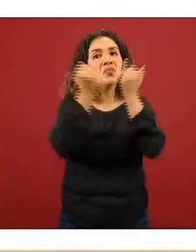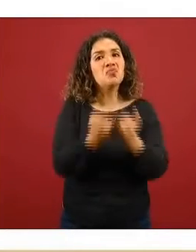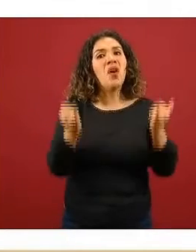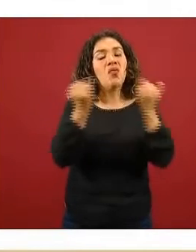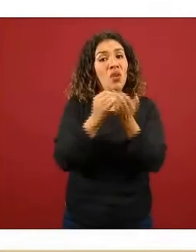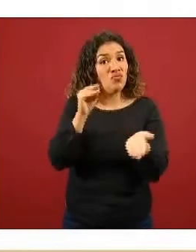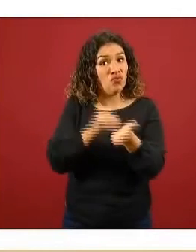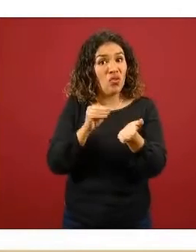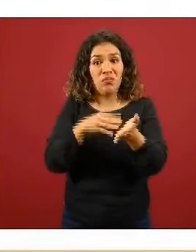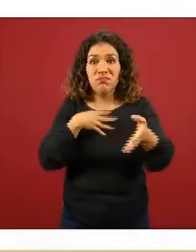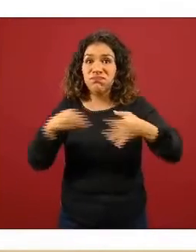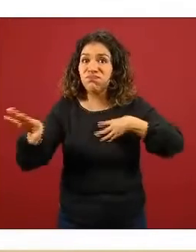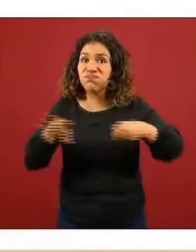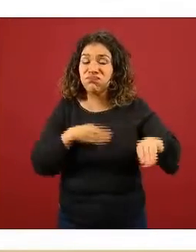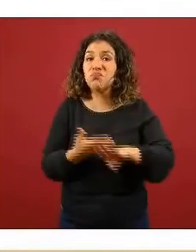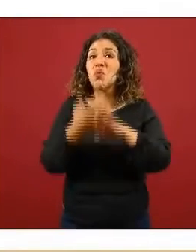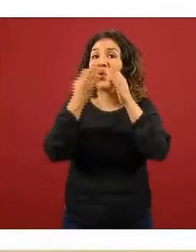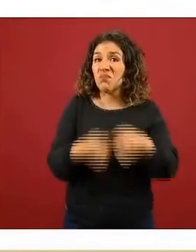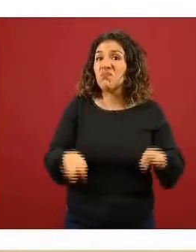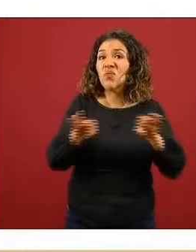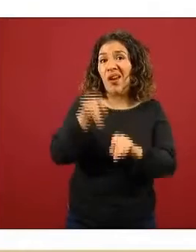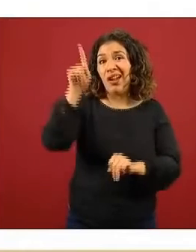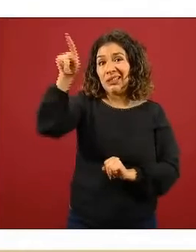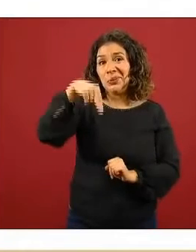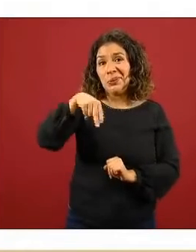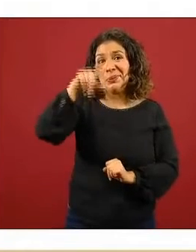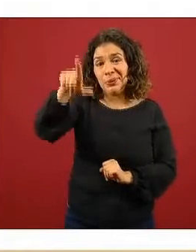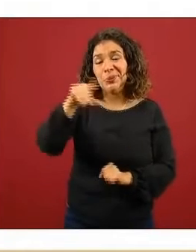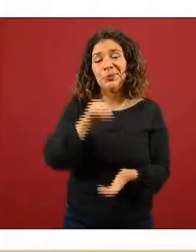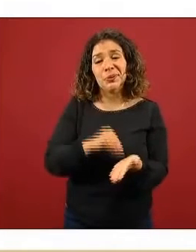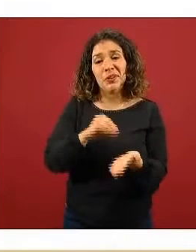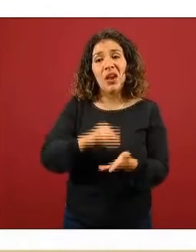importante actualmente en el estado de Nuevo León.